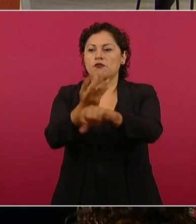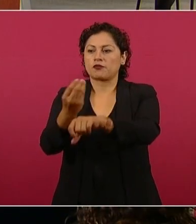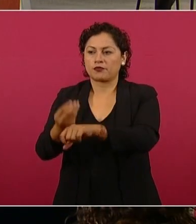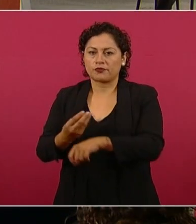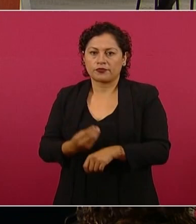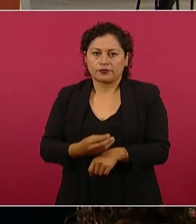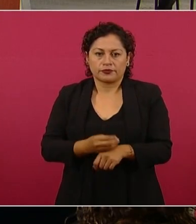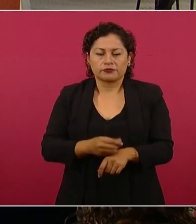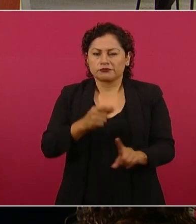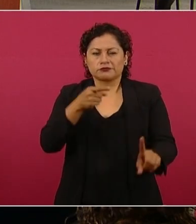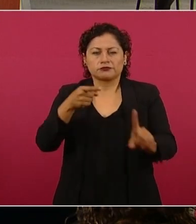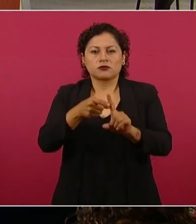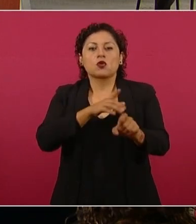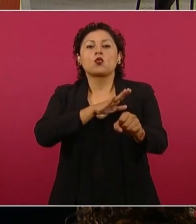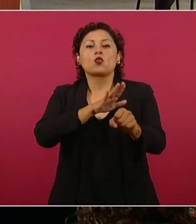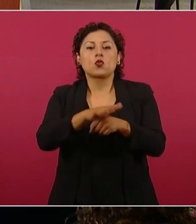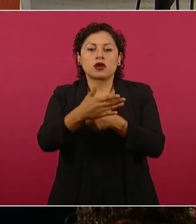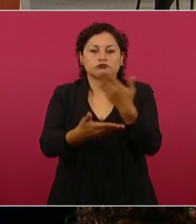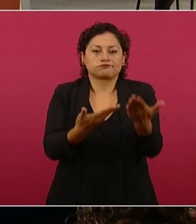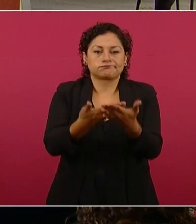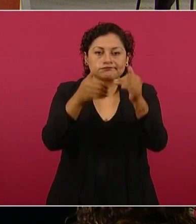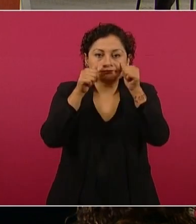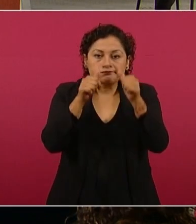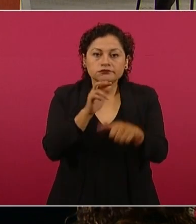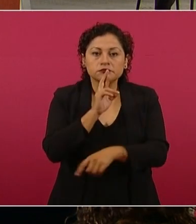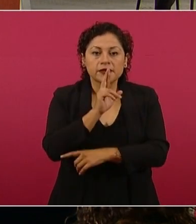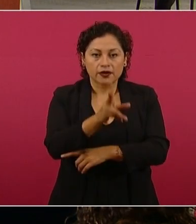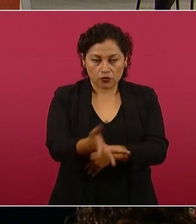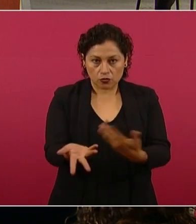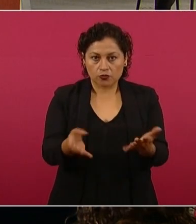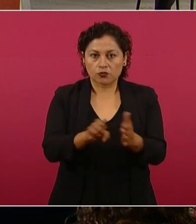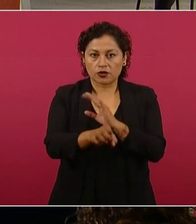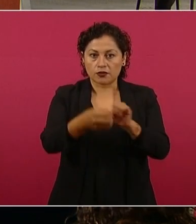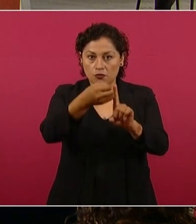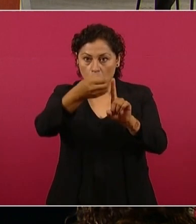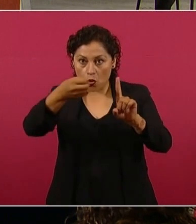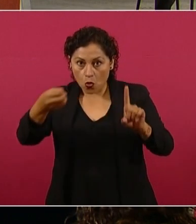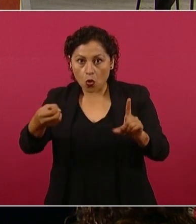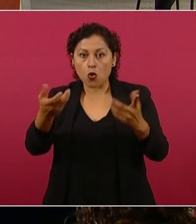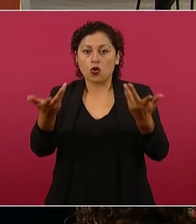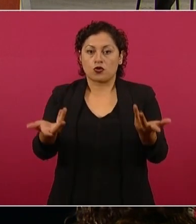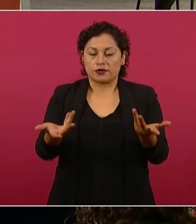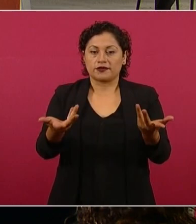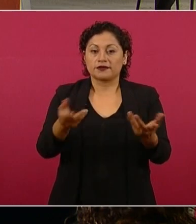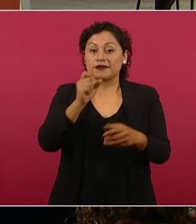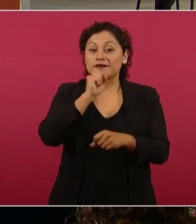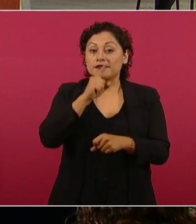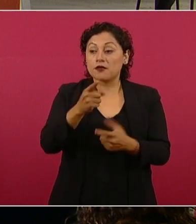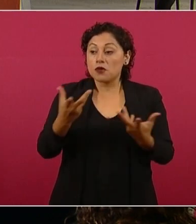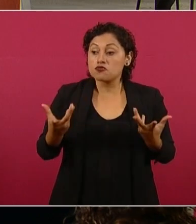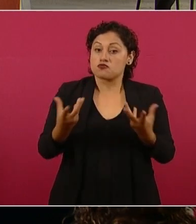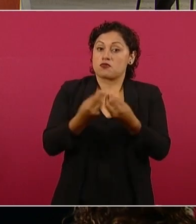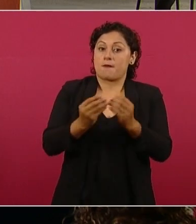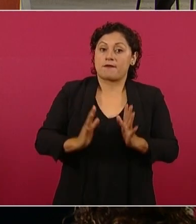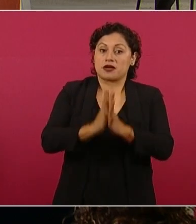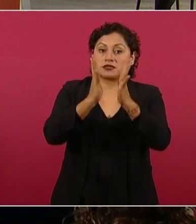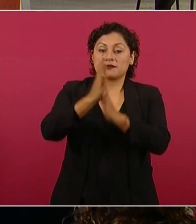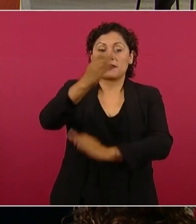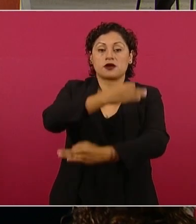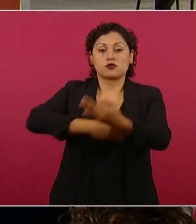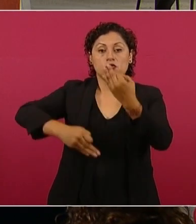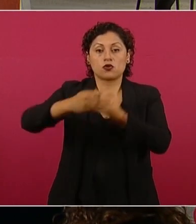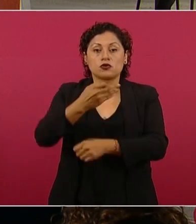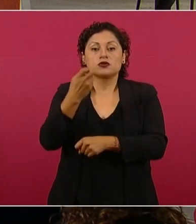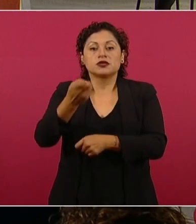Mejoras en la atención médica, reordenar, reorganizar, involucrarse mucho más, permite mejorar la atención